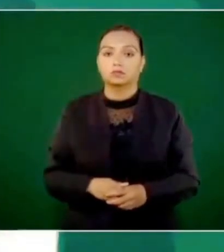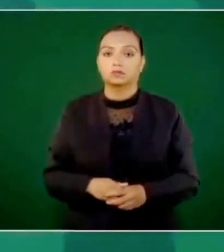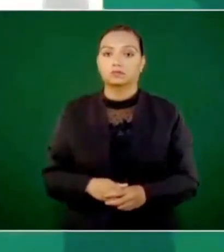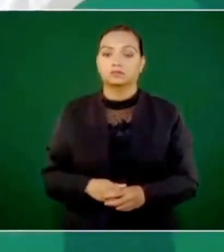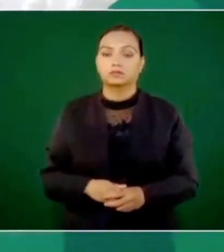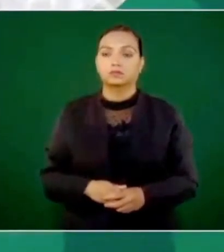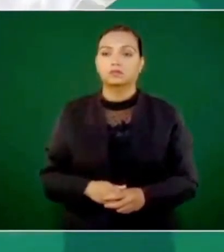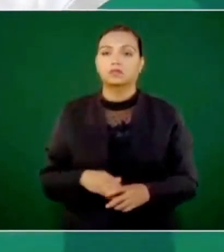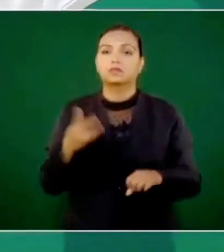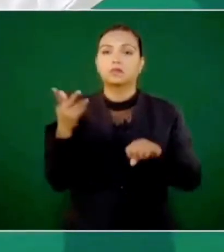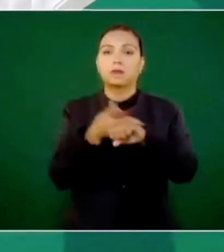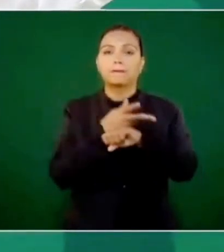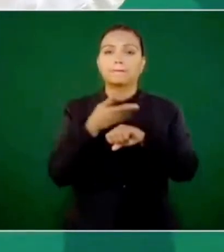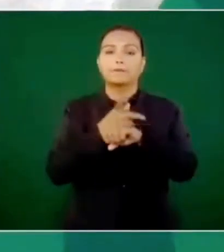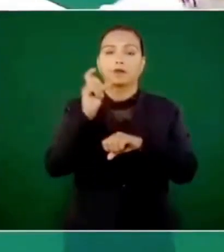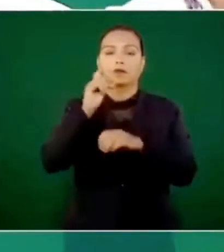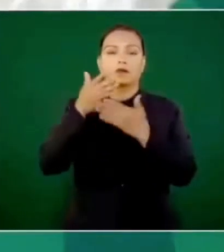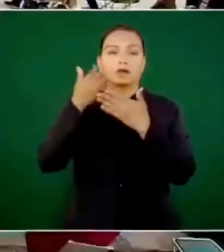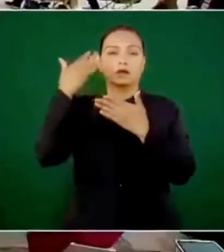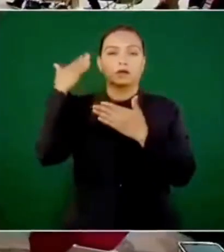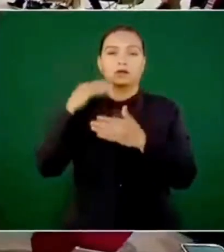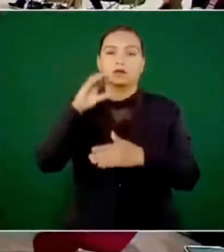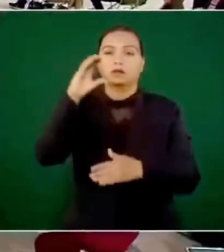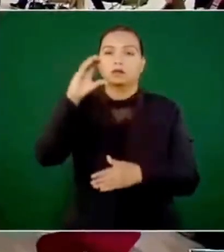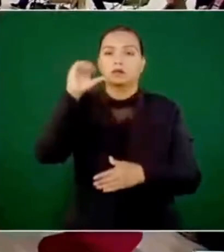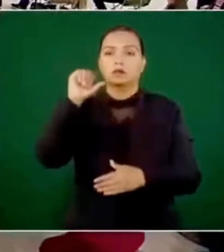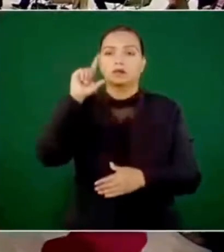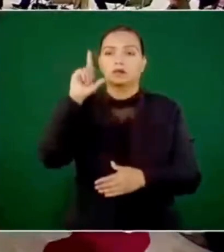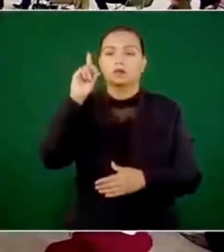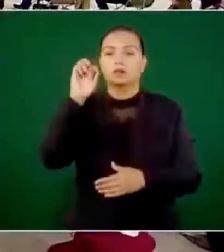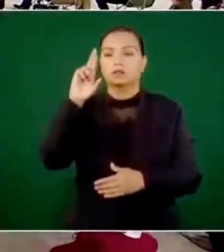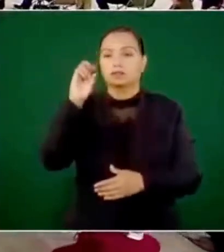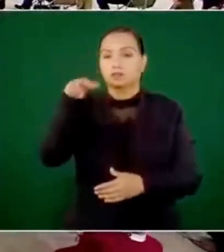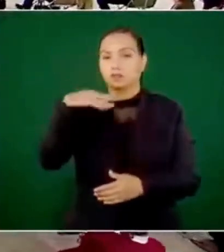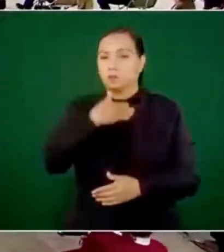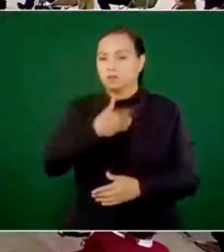¿Qué pasaba en la época de Calderón?